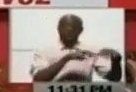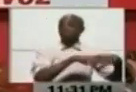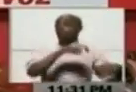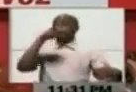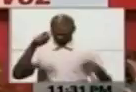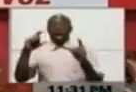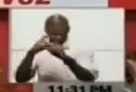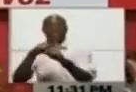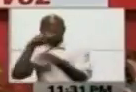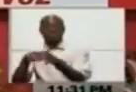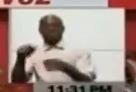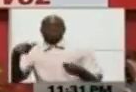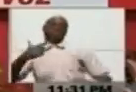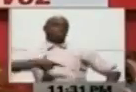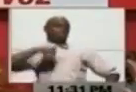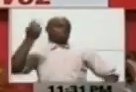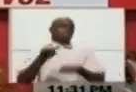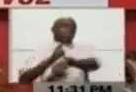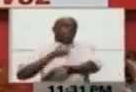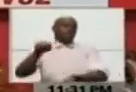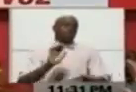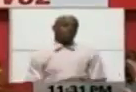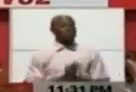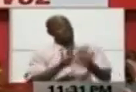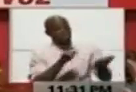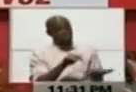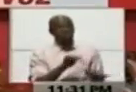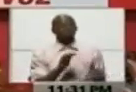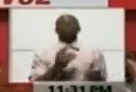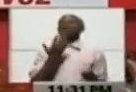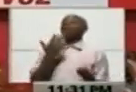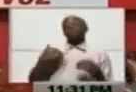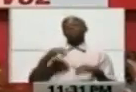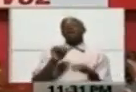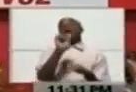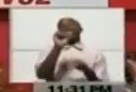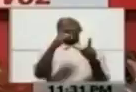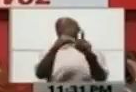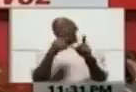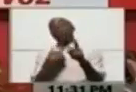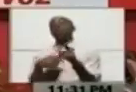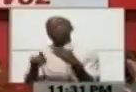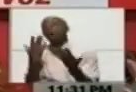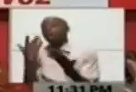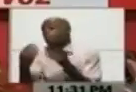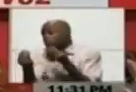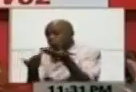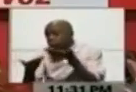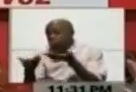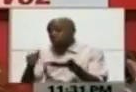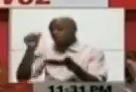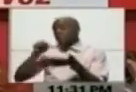Ya es inminente el brinco hacia su nuevo partido de Acción Democrática, por lo que estará bien activo este fin de semana. Por eso fue la reunión con los ADECOS la